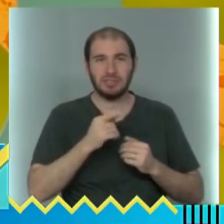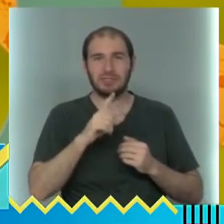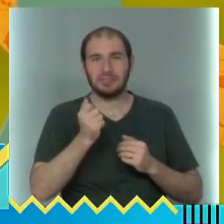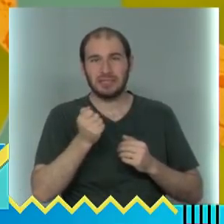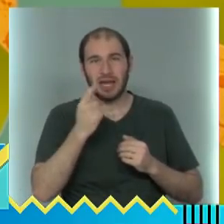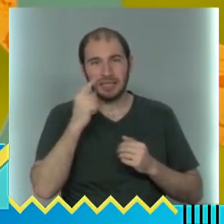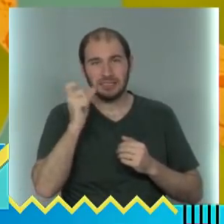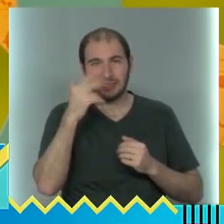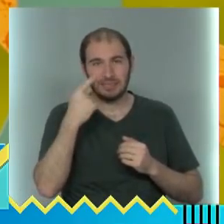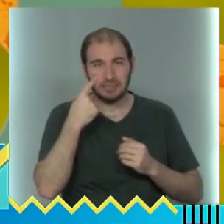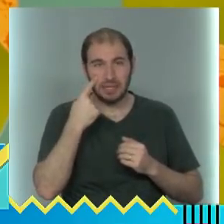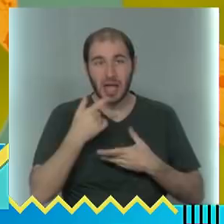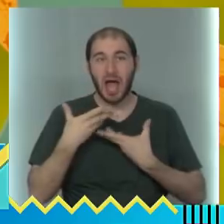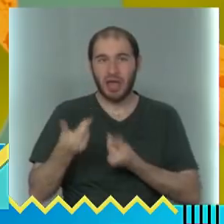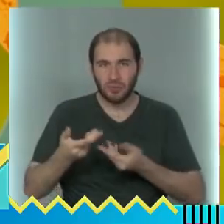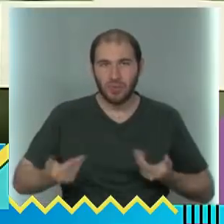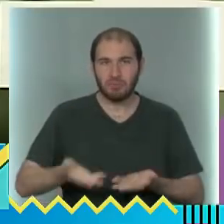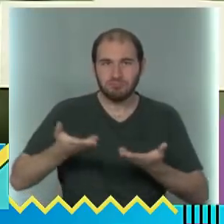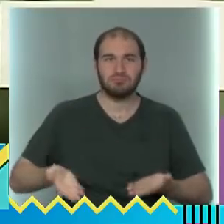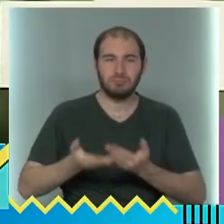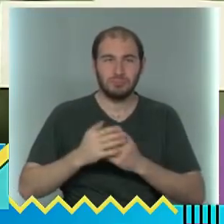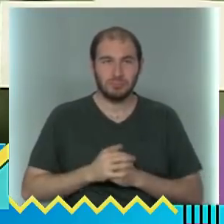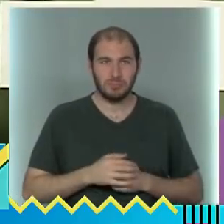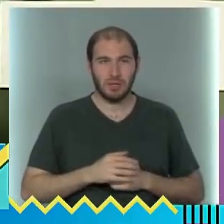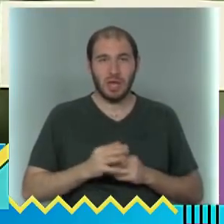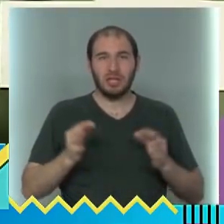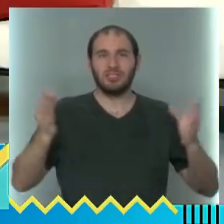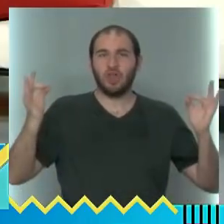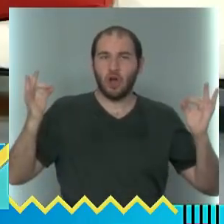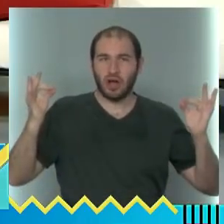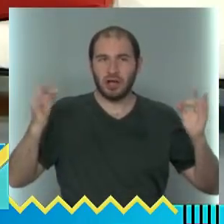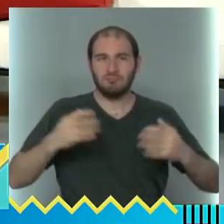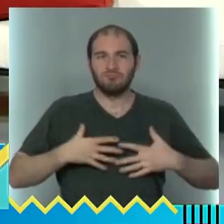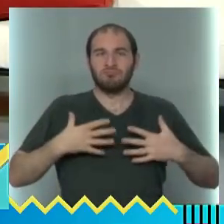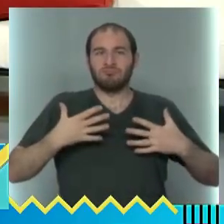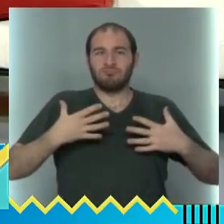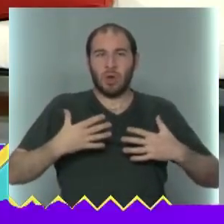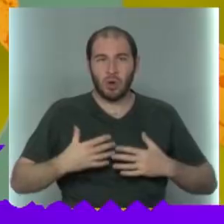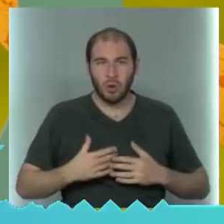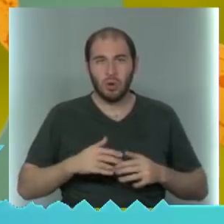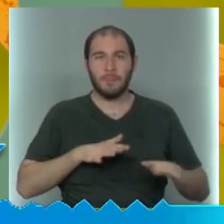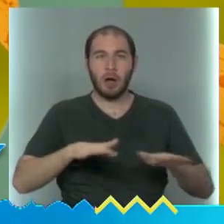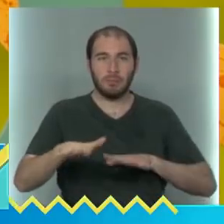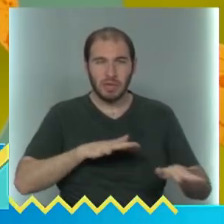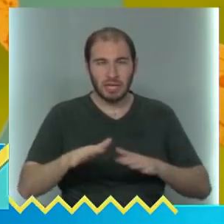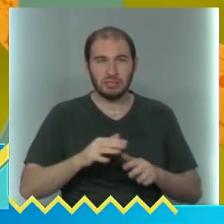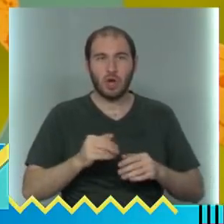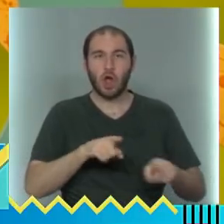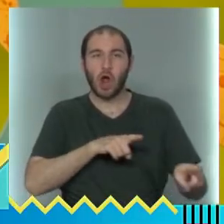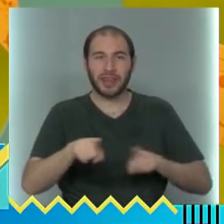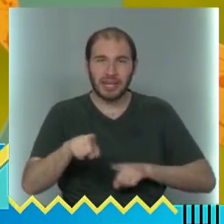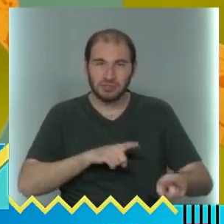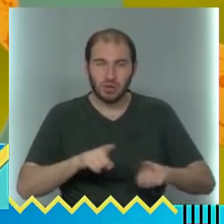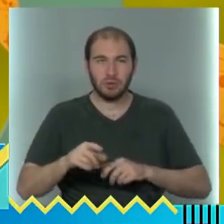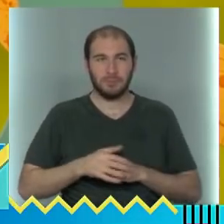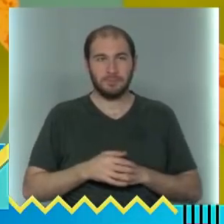chi, ¿sí? Que ayuda, que estimula, el yoga, la respiración, los movimientos, la